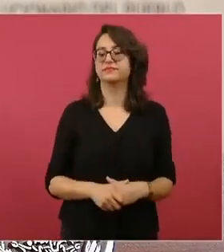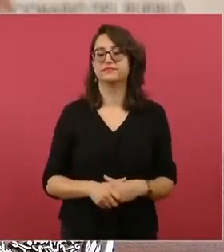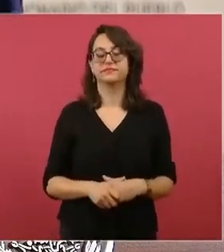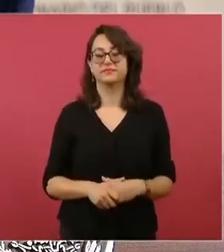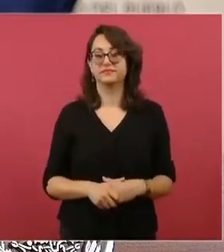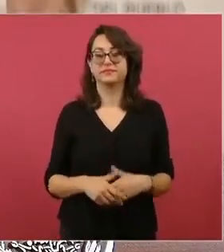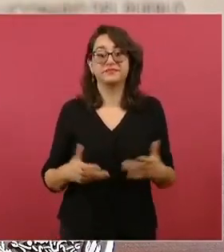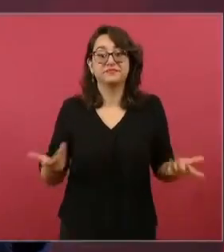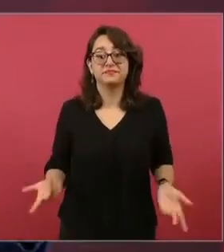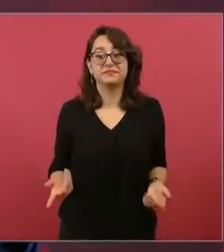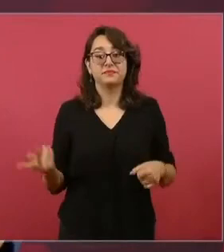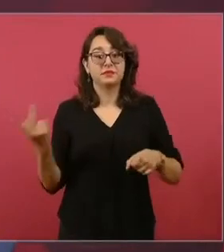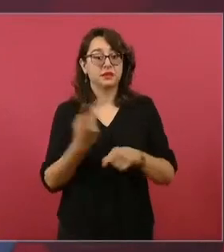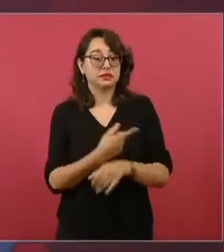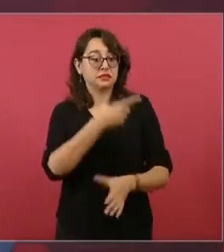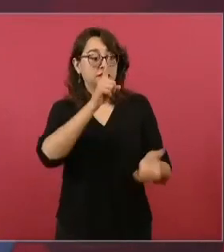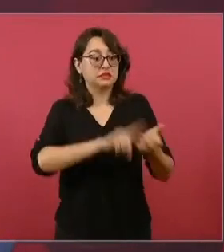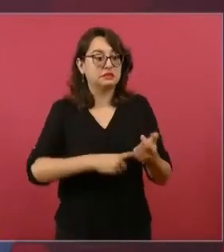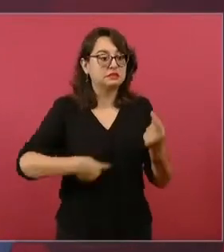No se pusieron de acuerdo.